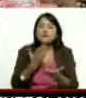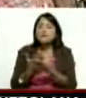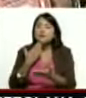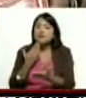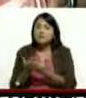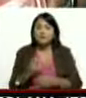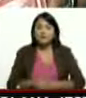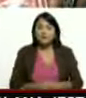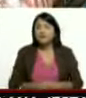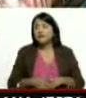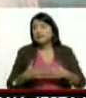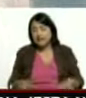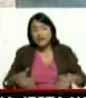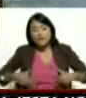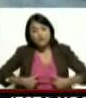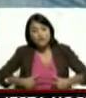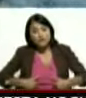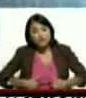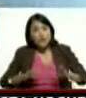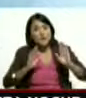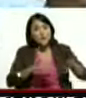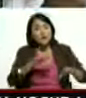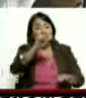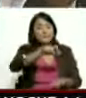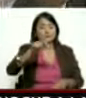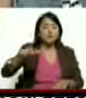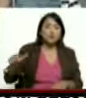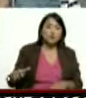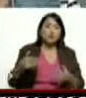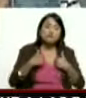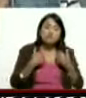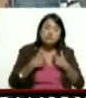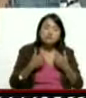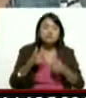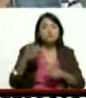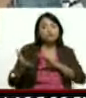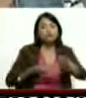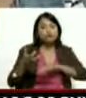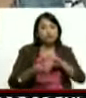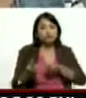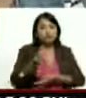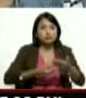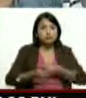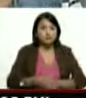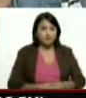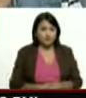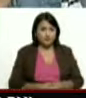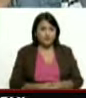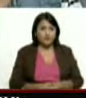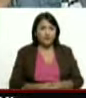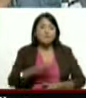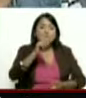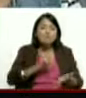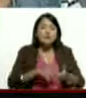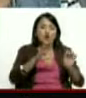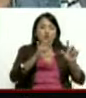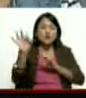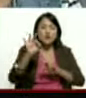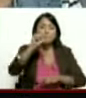para reivindicar al pueblo víctima de la guerra económica. Más de 1.800 personas en lo que es la atención